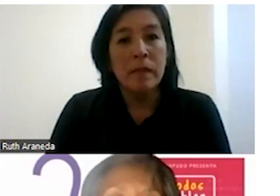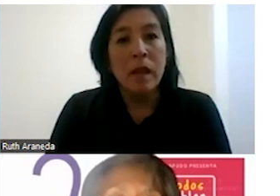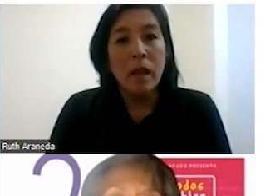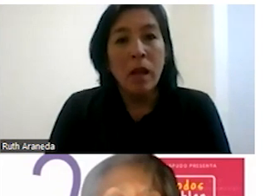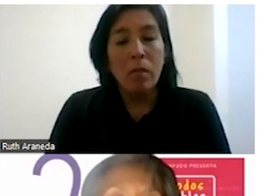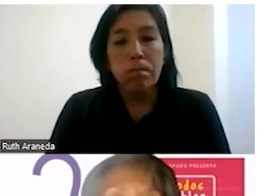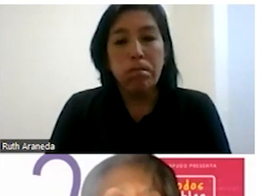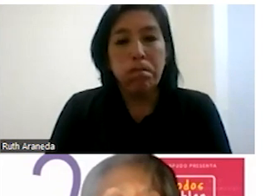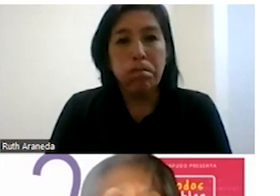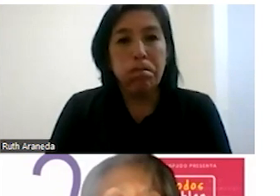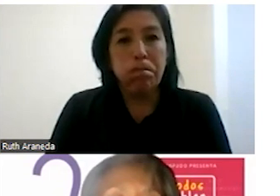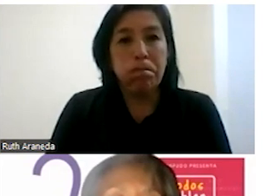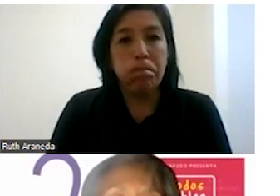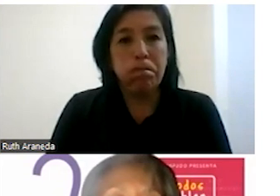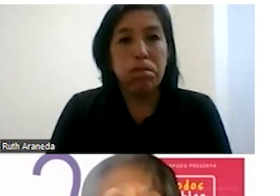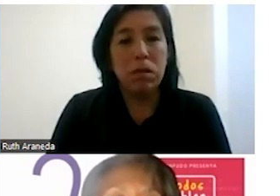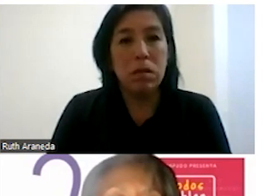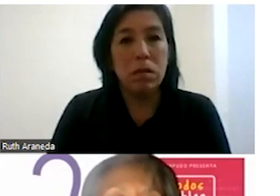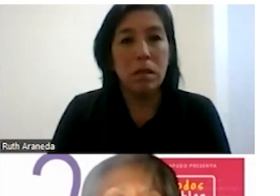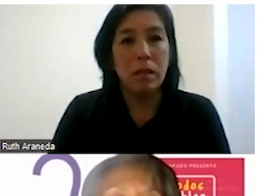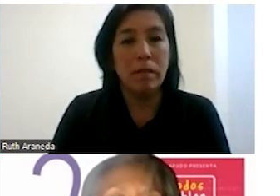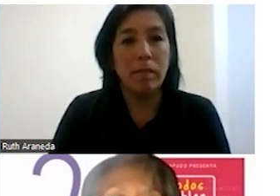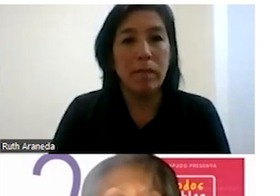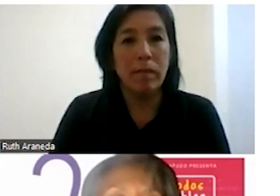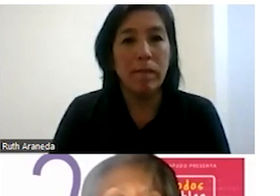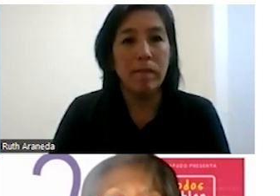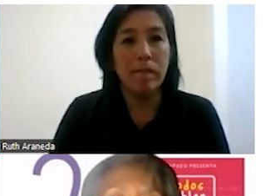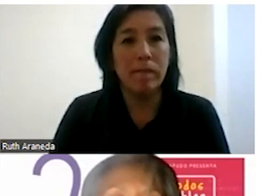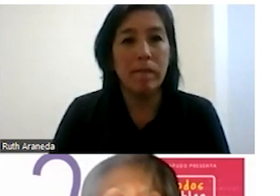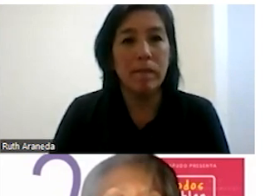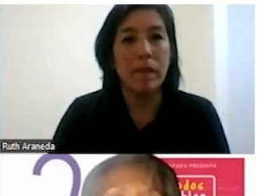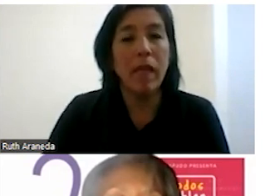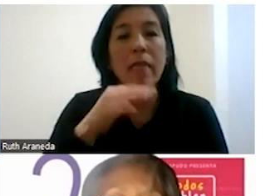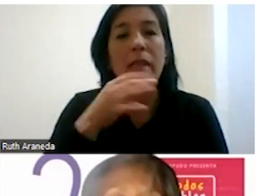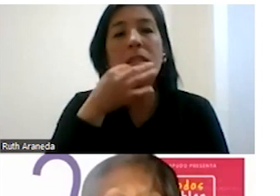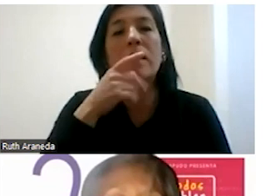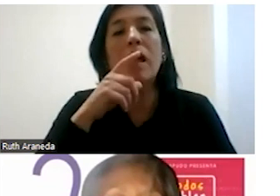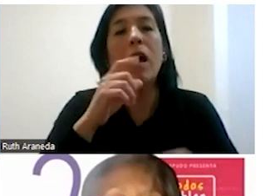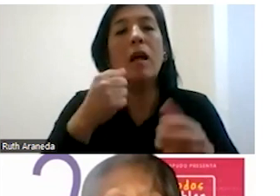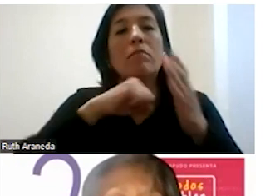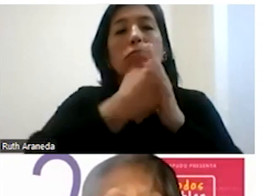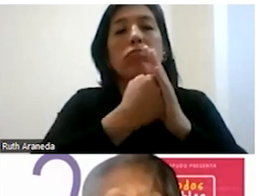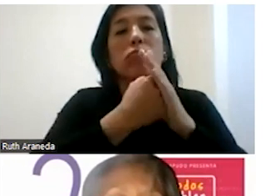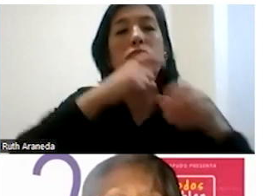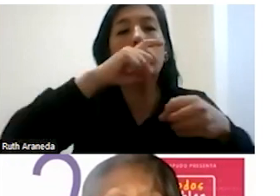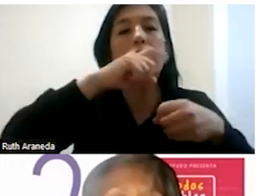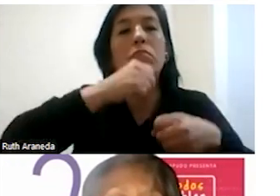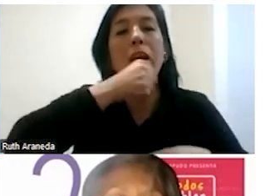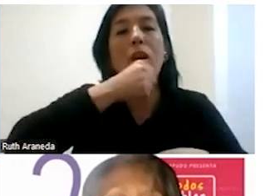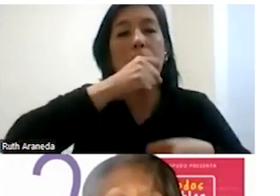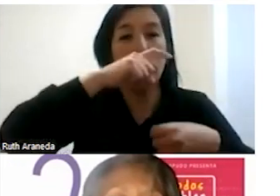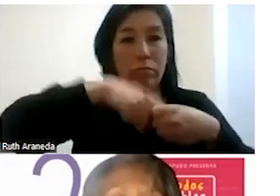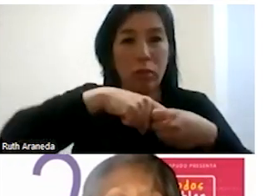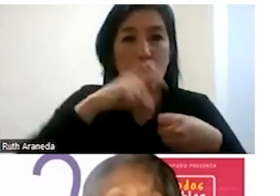Va, pero no se escucha. Sí, ¿no? Te desmuteas, pero no se escucha. Debe haber, ya, a